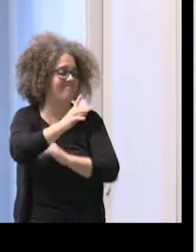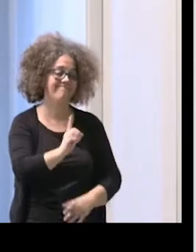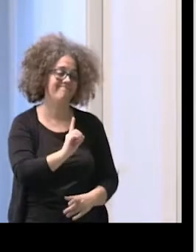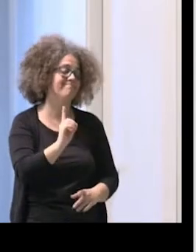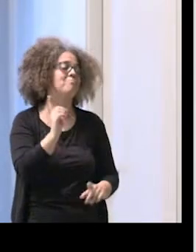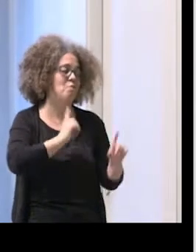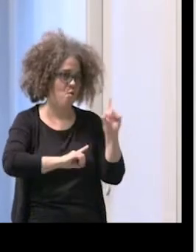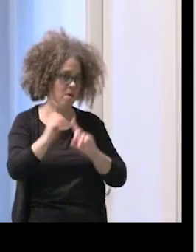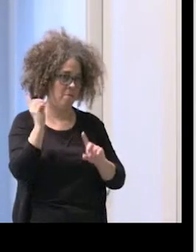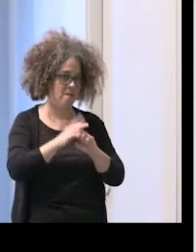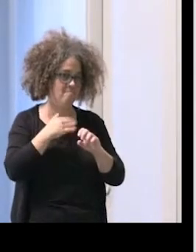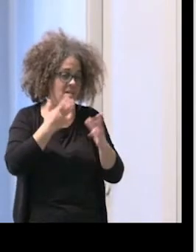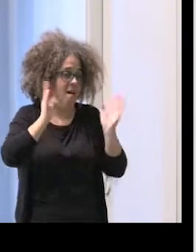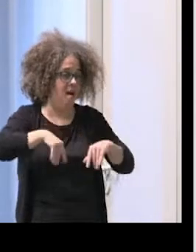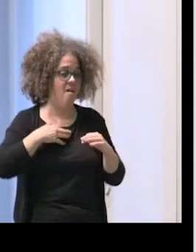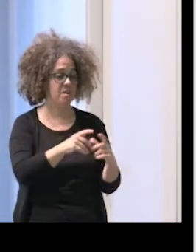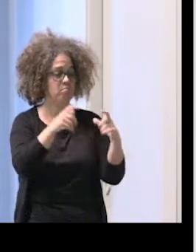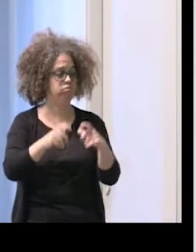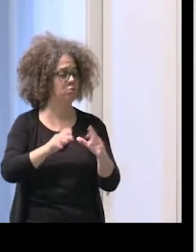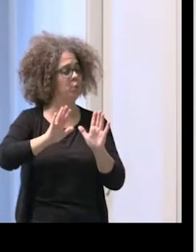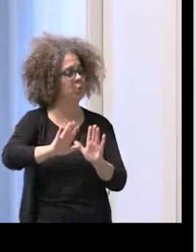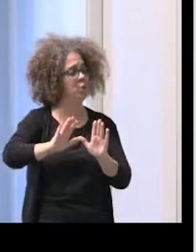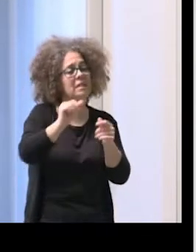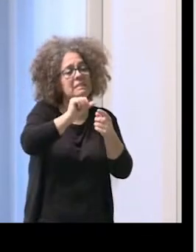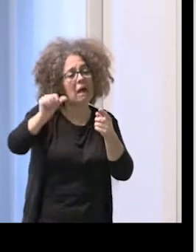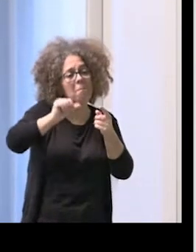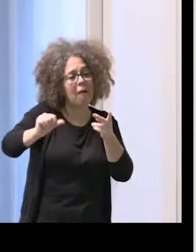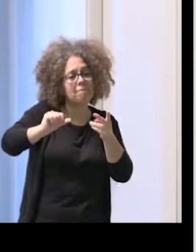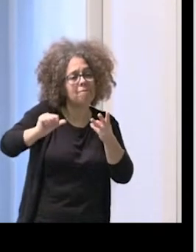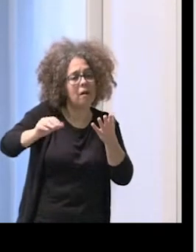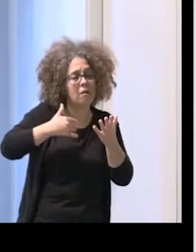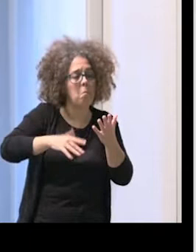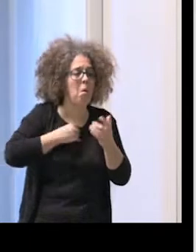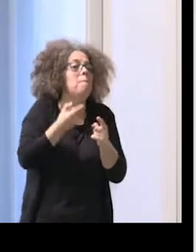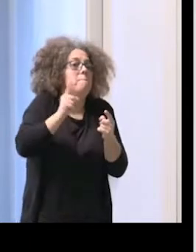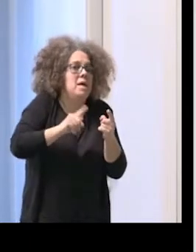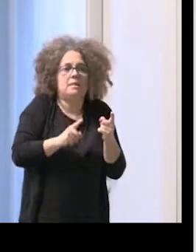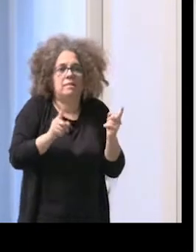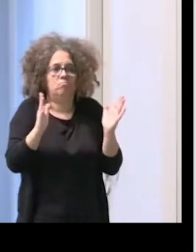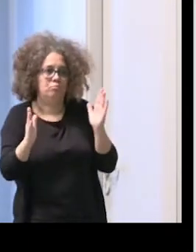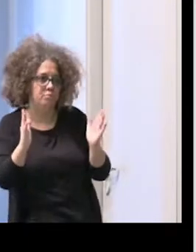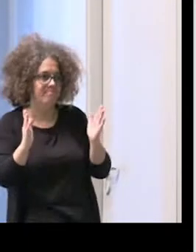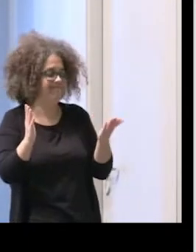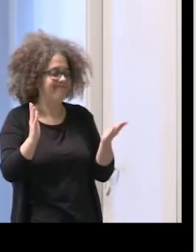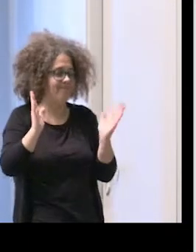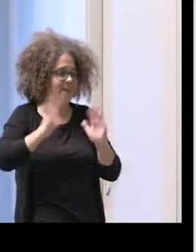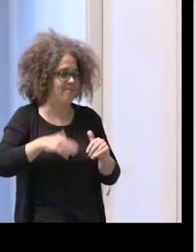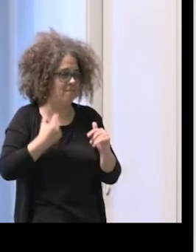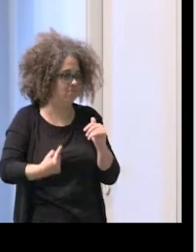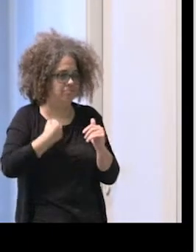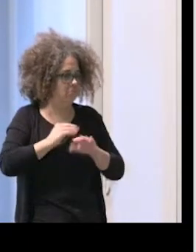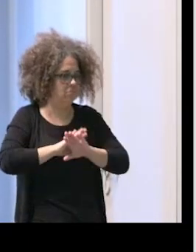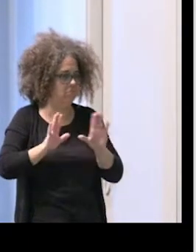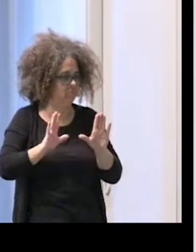Uno las puede cultivar una serie de semanas, algunas pudimos llegar a tenerlas varios meses en el laboratorio, pero eventualmente dejan